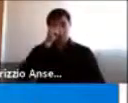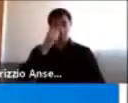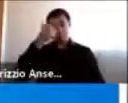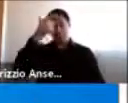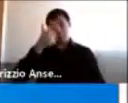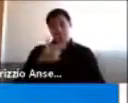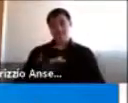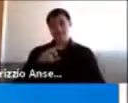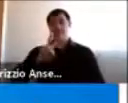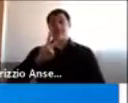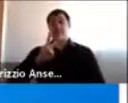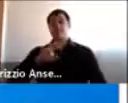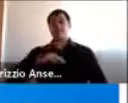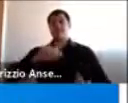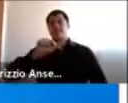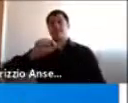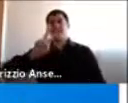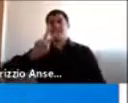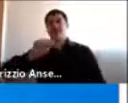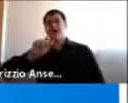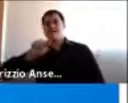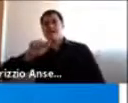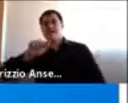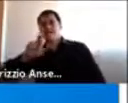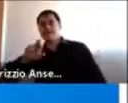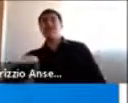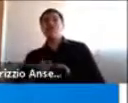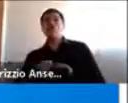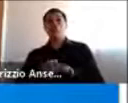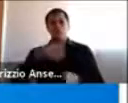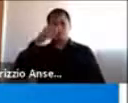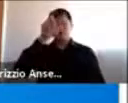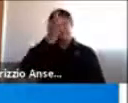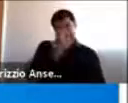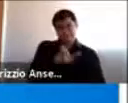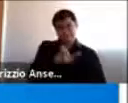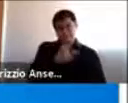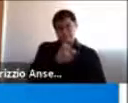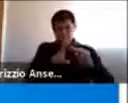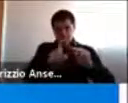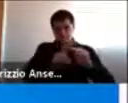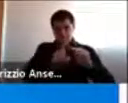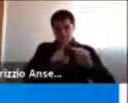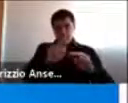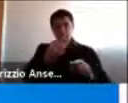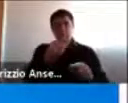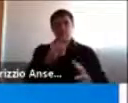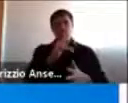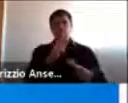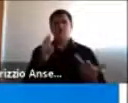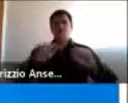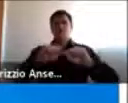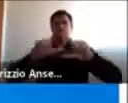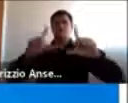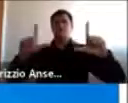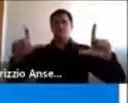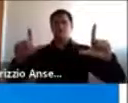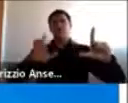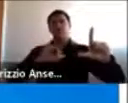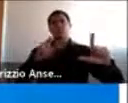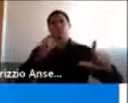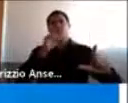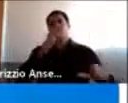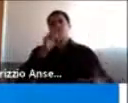avatar que ustedes ven aquí les da acceso a esta página en la cual ustedes ingresan un nombre